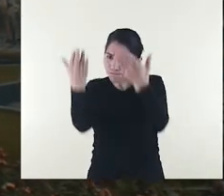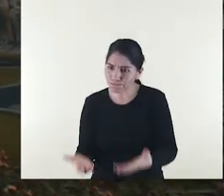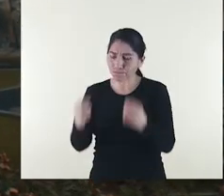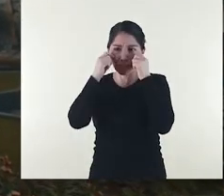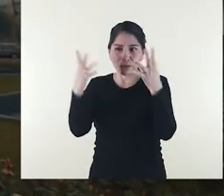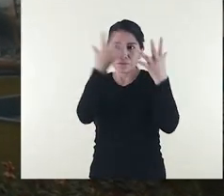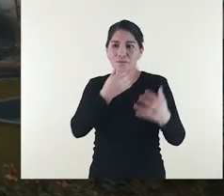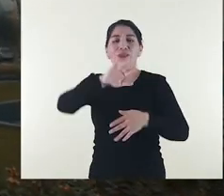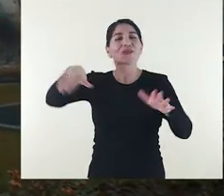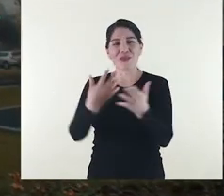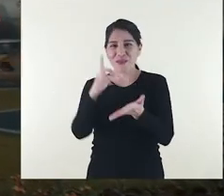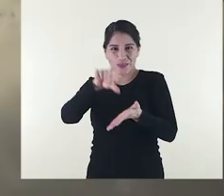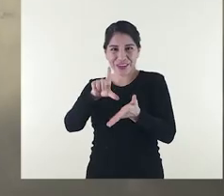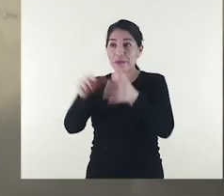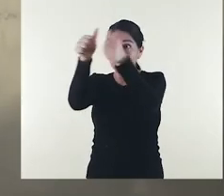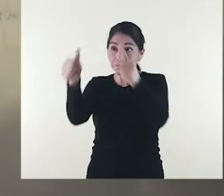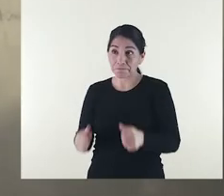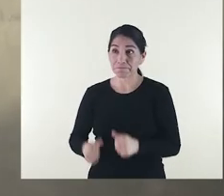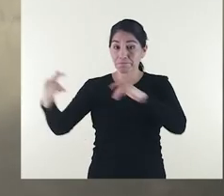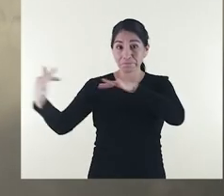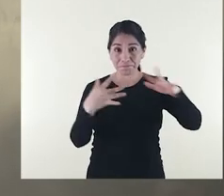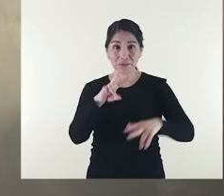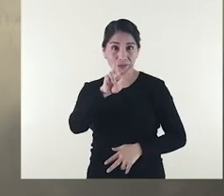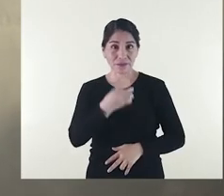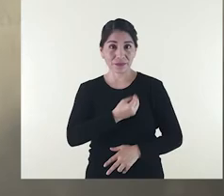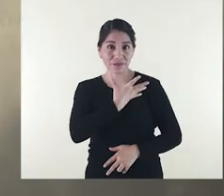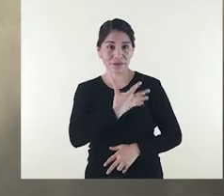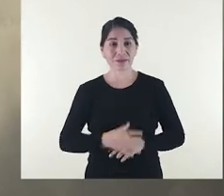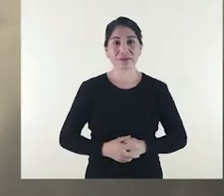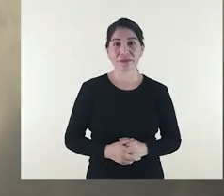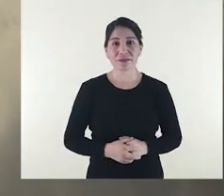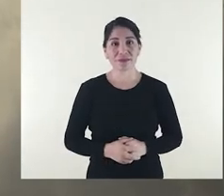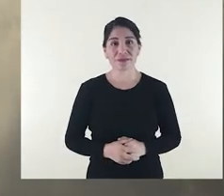más bellas obras monumentales de Lima. Monumento